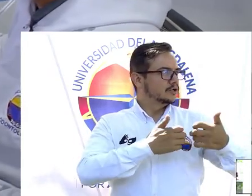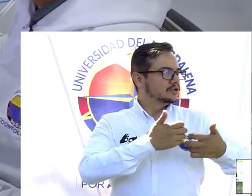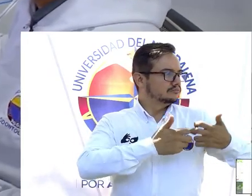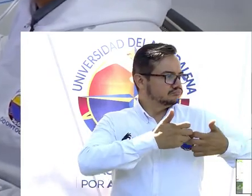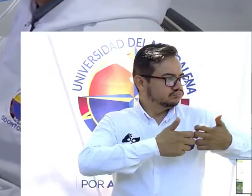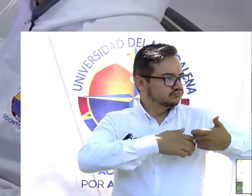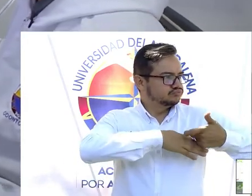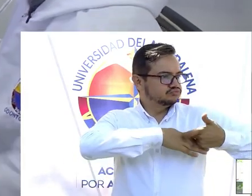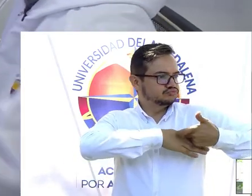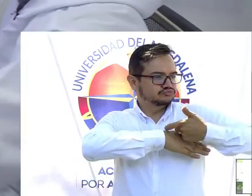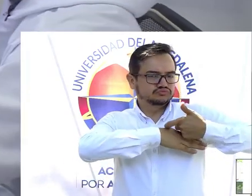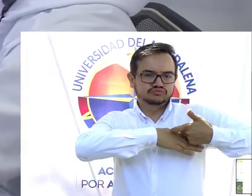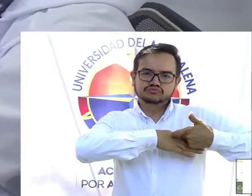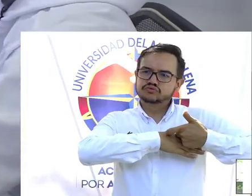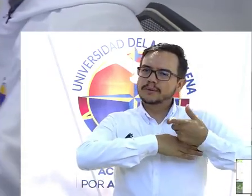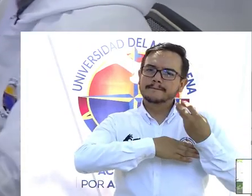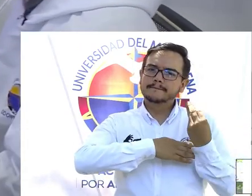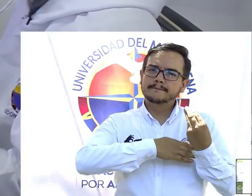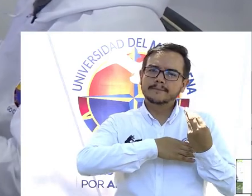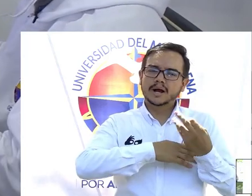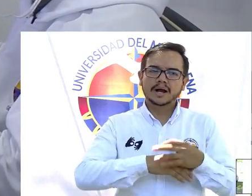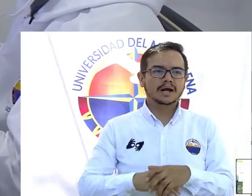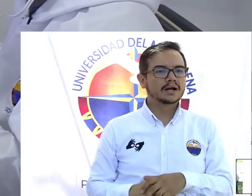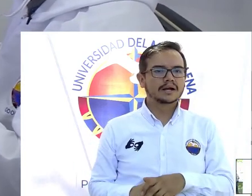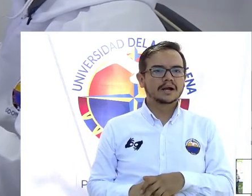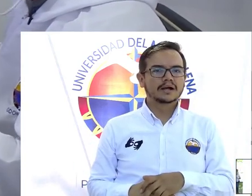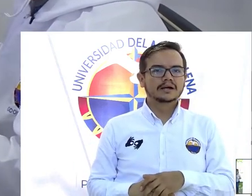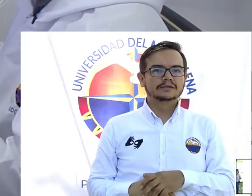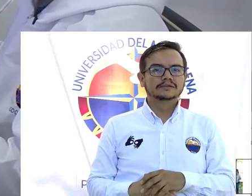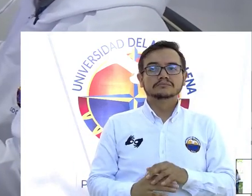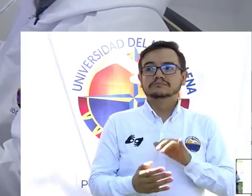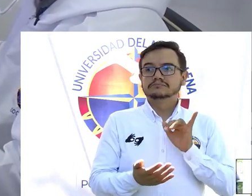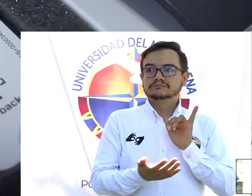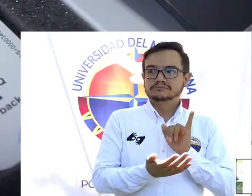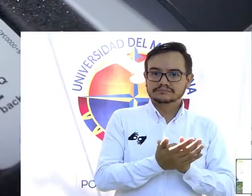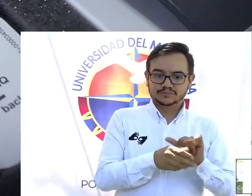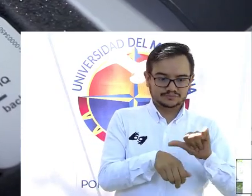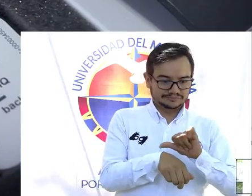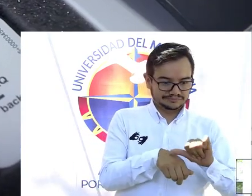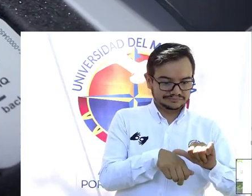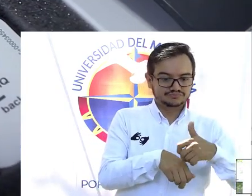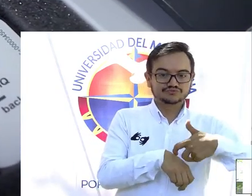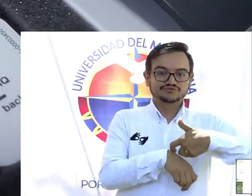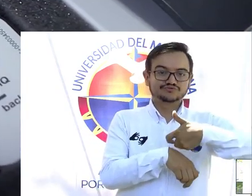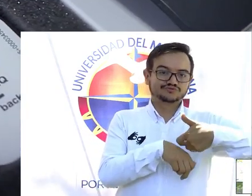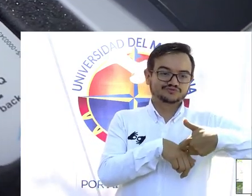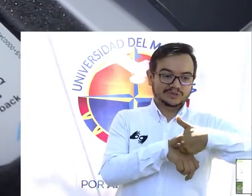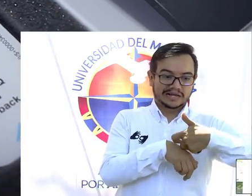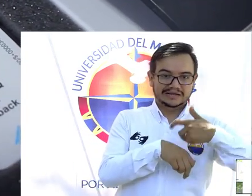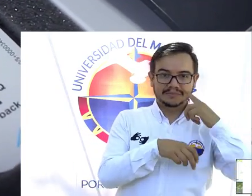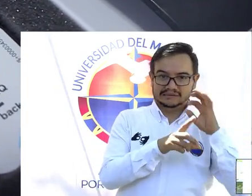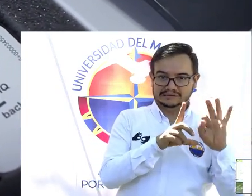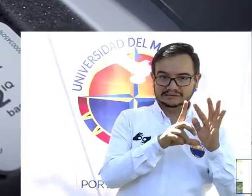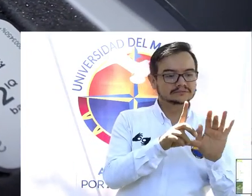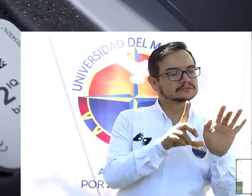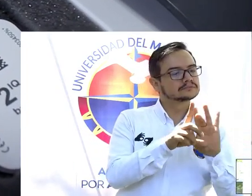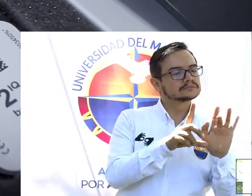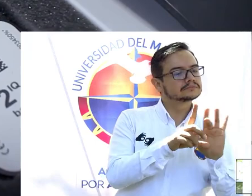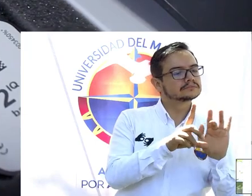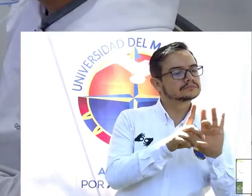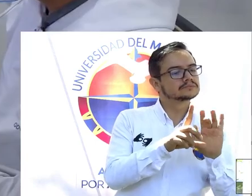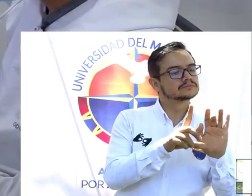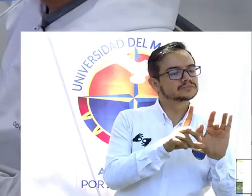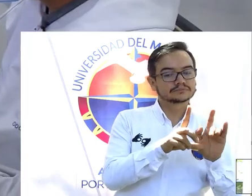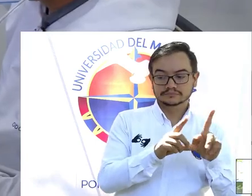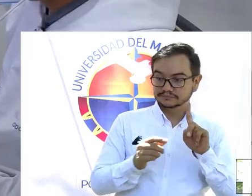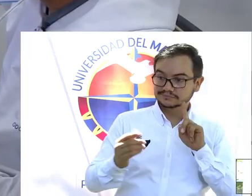cual su función es, a través de la película digital, vamos al